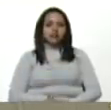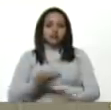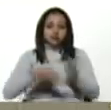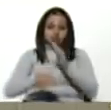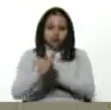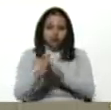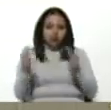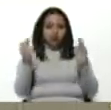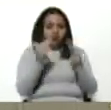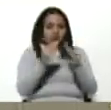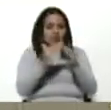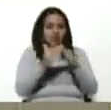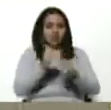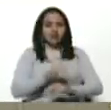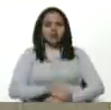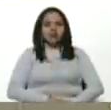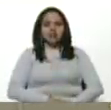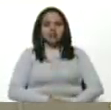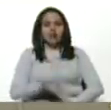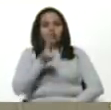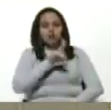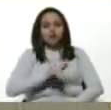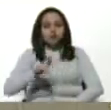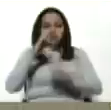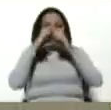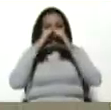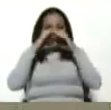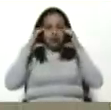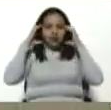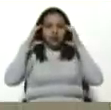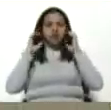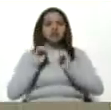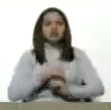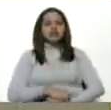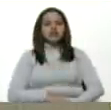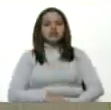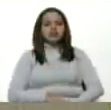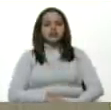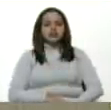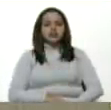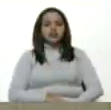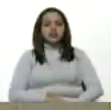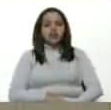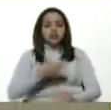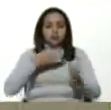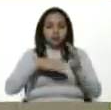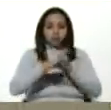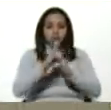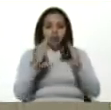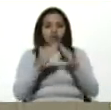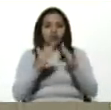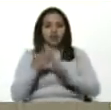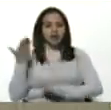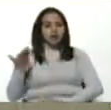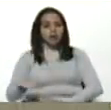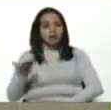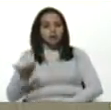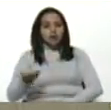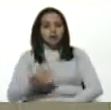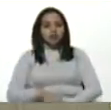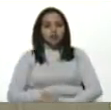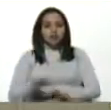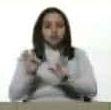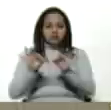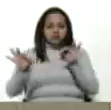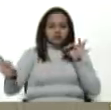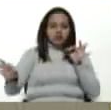de casa el uso de la mascarilla, y cuando salgamos de casa es importante el